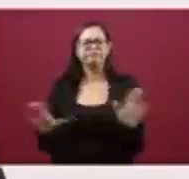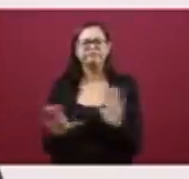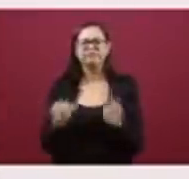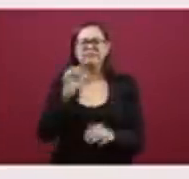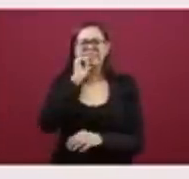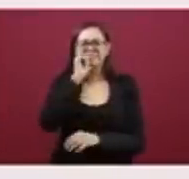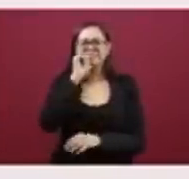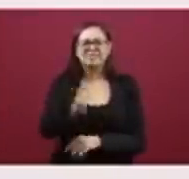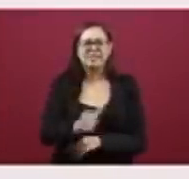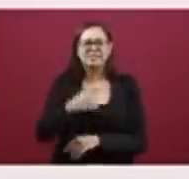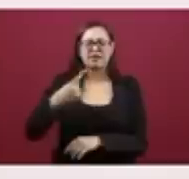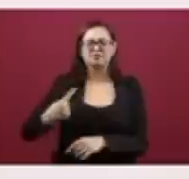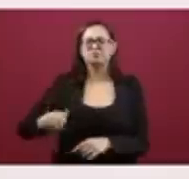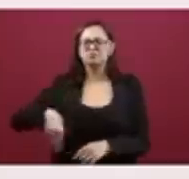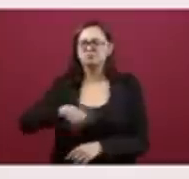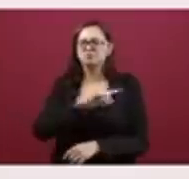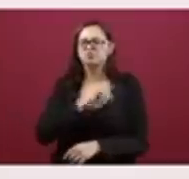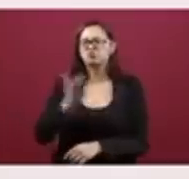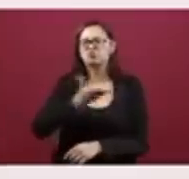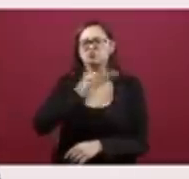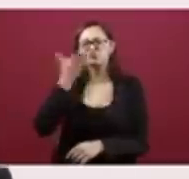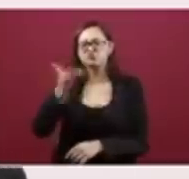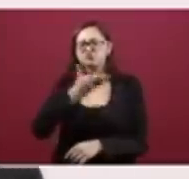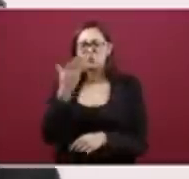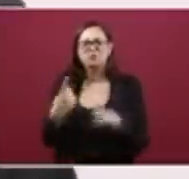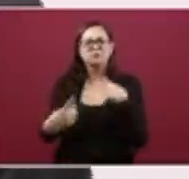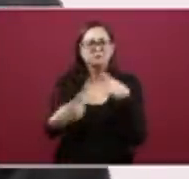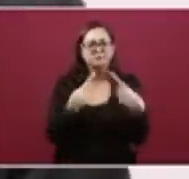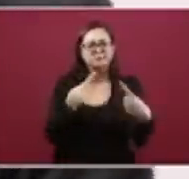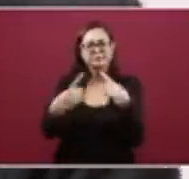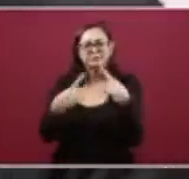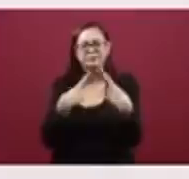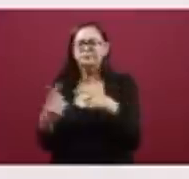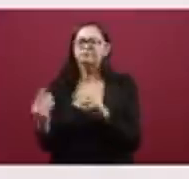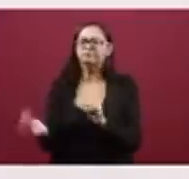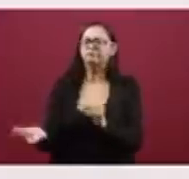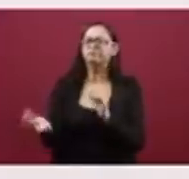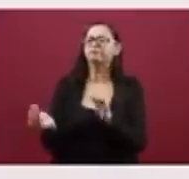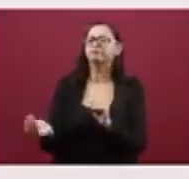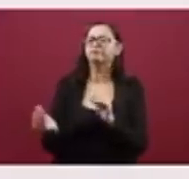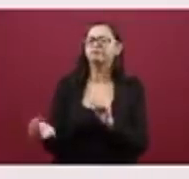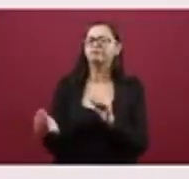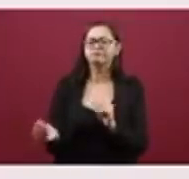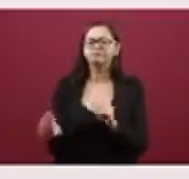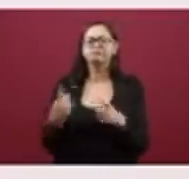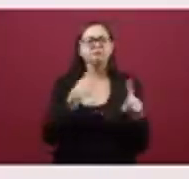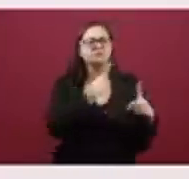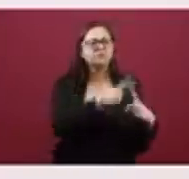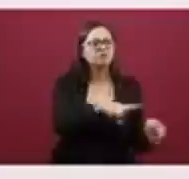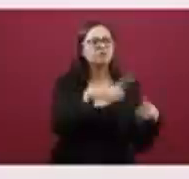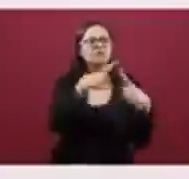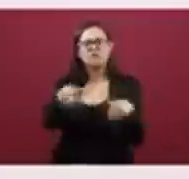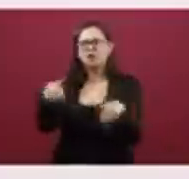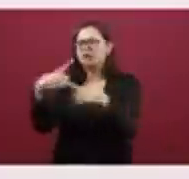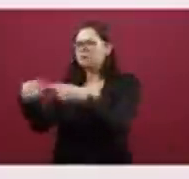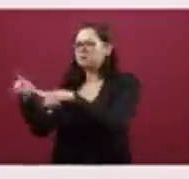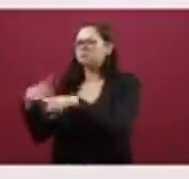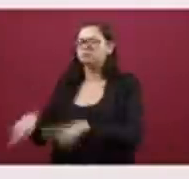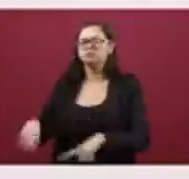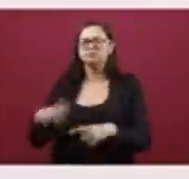impulsa el debate y se fortalece la pluralidad democrática